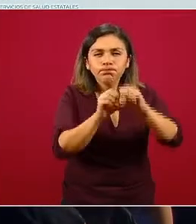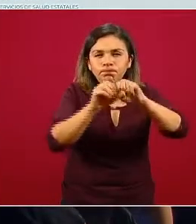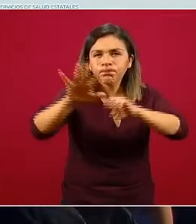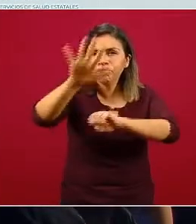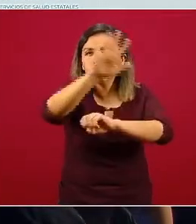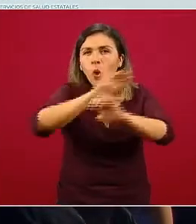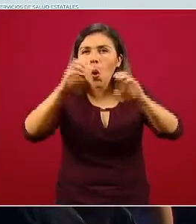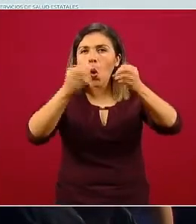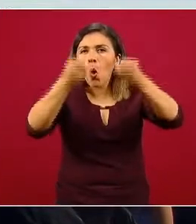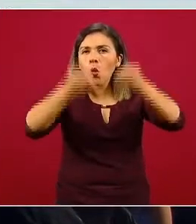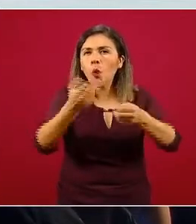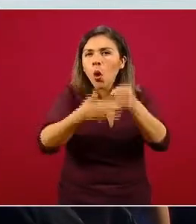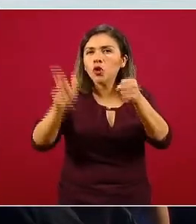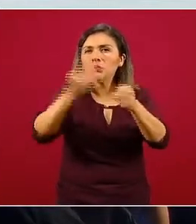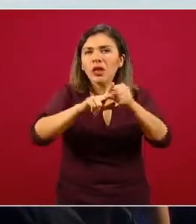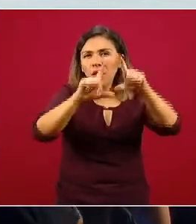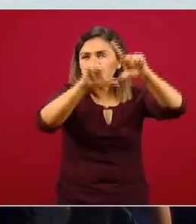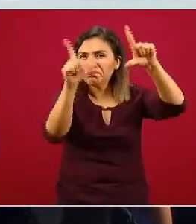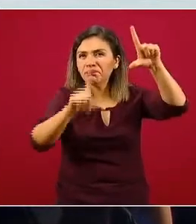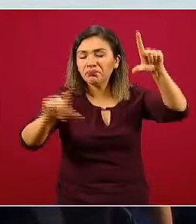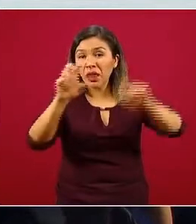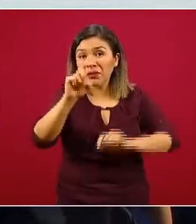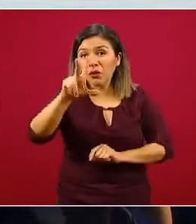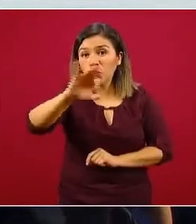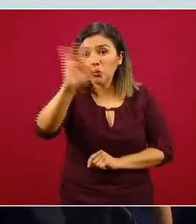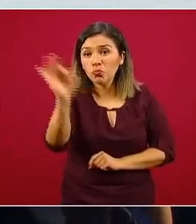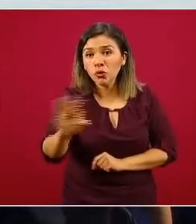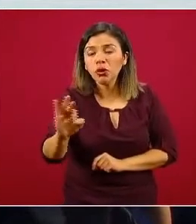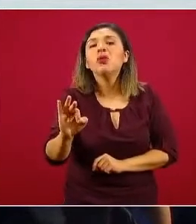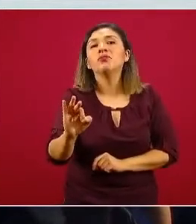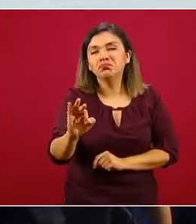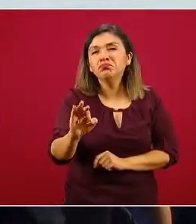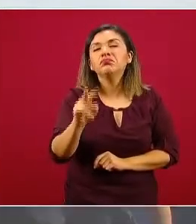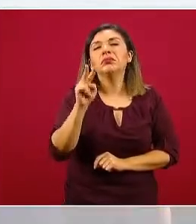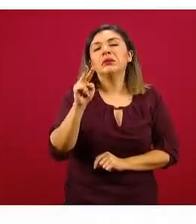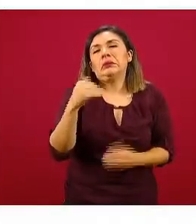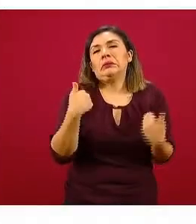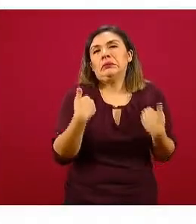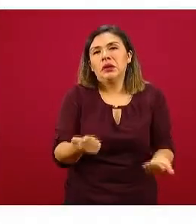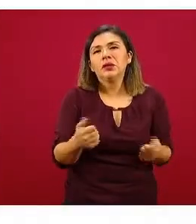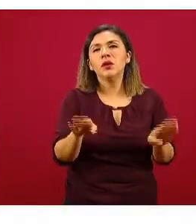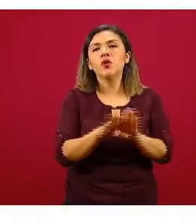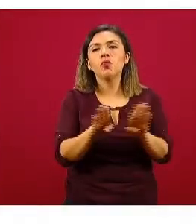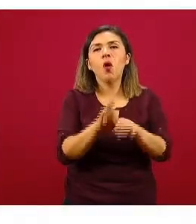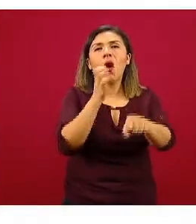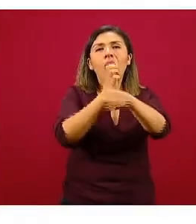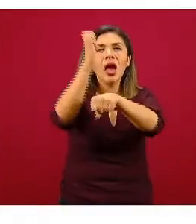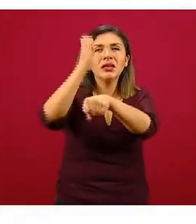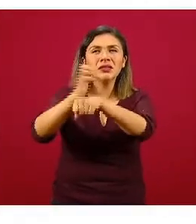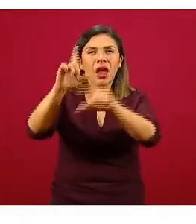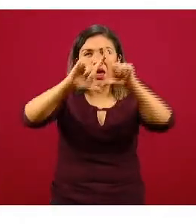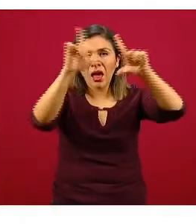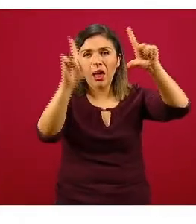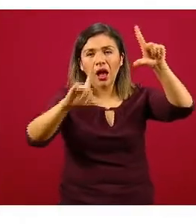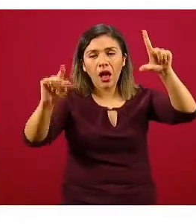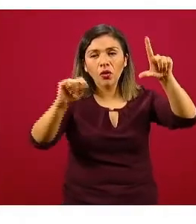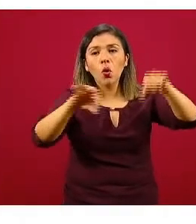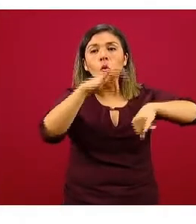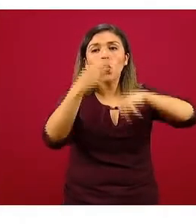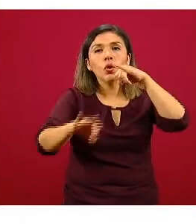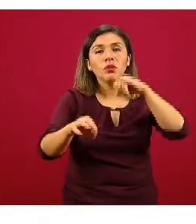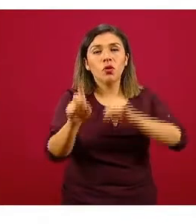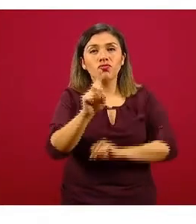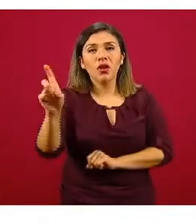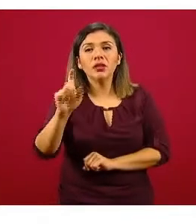esta ocupación del 38%, pues es un balance que se da entre las entidades federativas, al final a la derecha, que